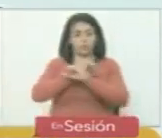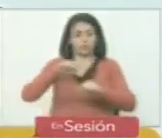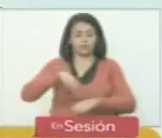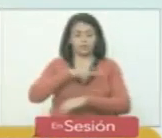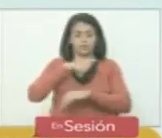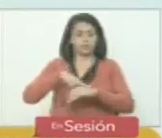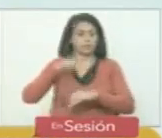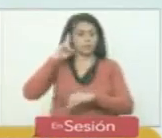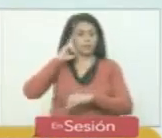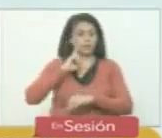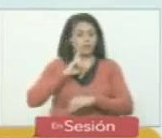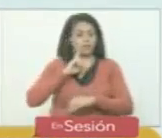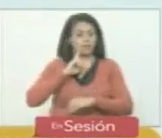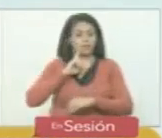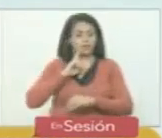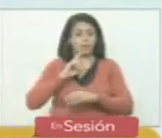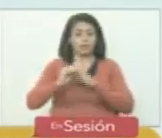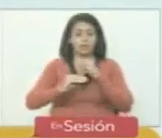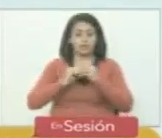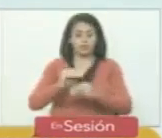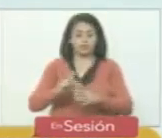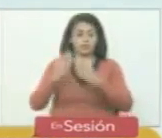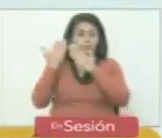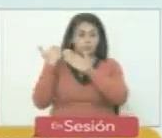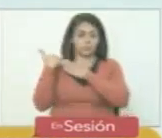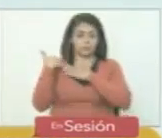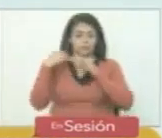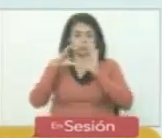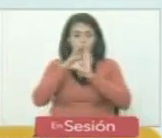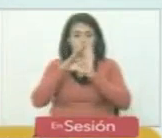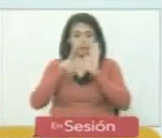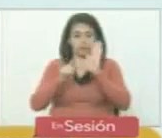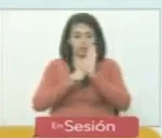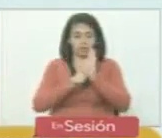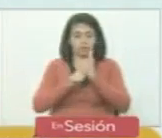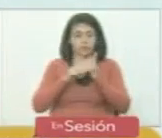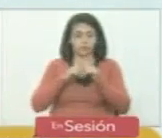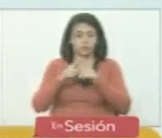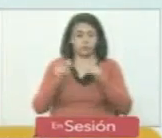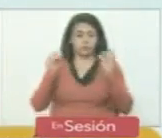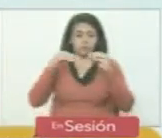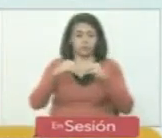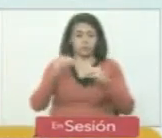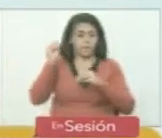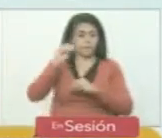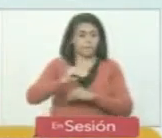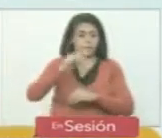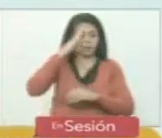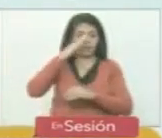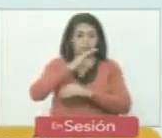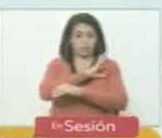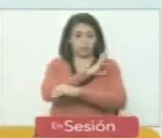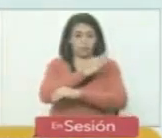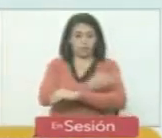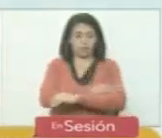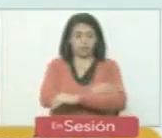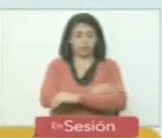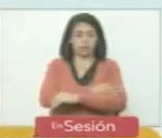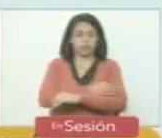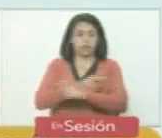Nacional Bolivariana adquirió rango constitucional como un componente más de la Fuerza Armada